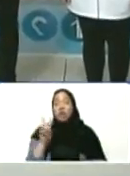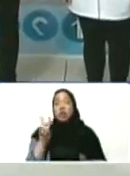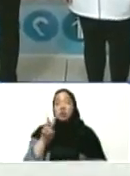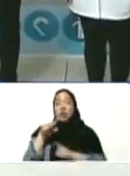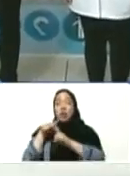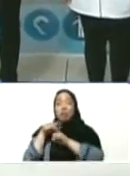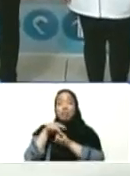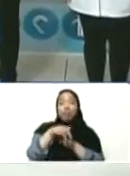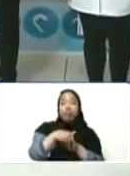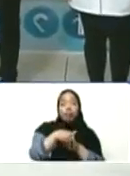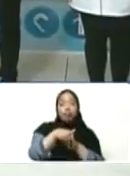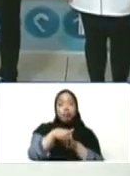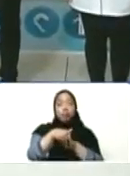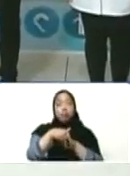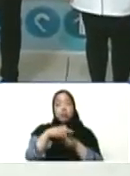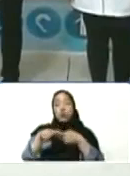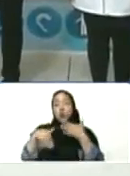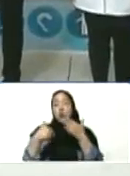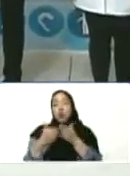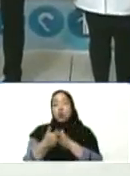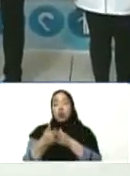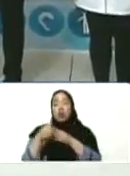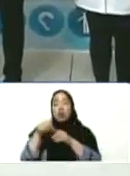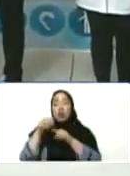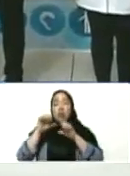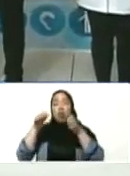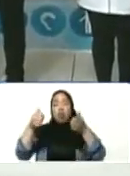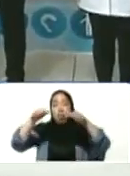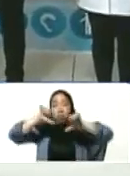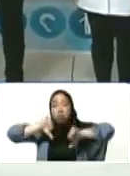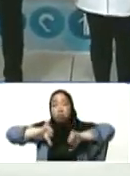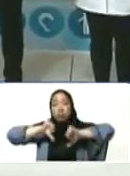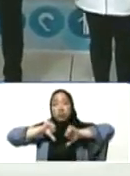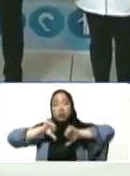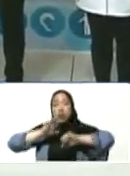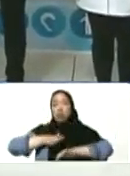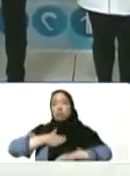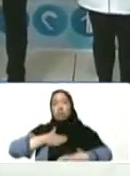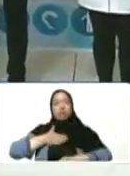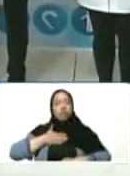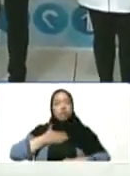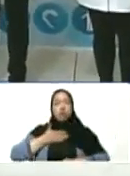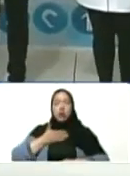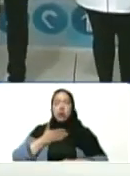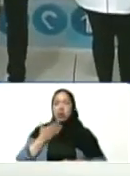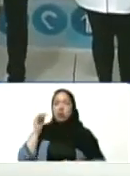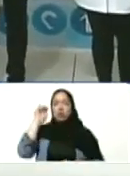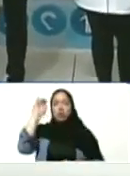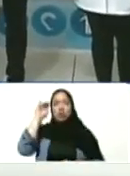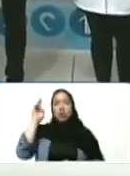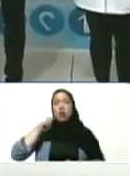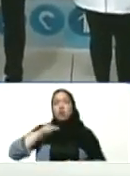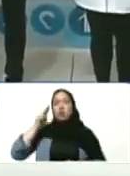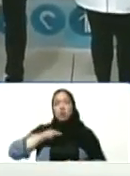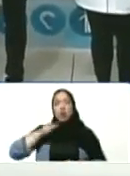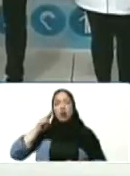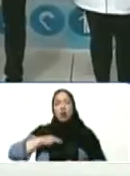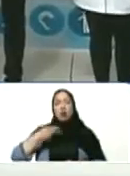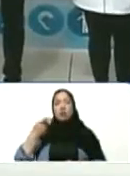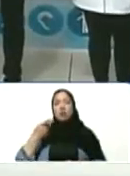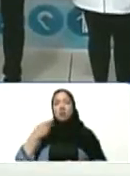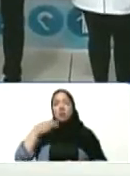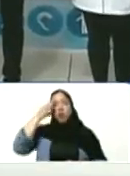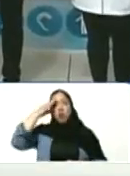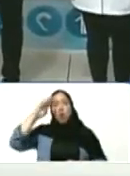torturados en el cuerpo para destruirnos, pero no han podido ni podrán jamás, ni con